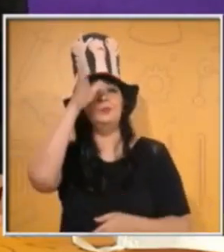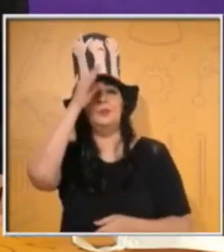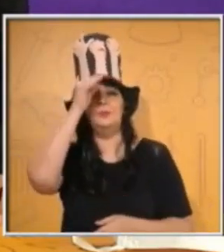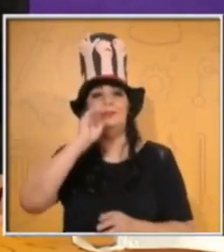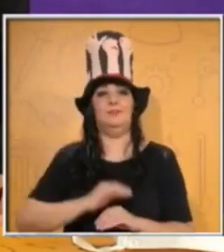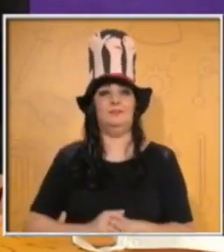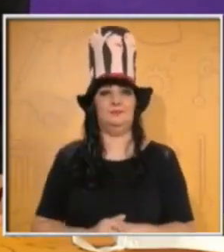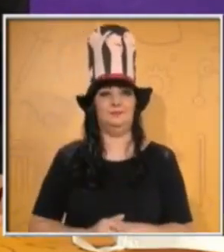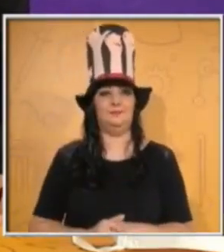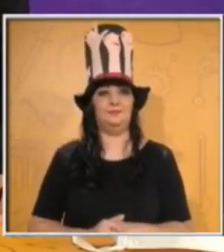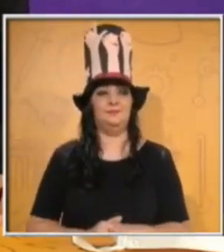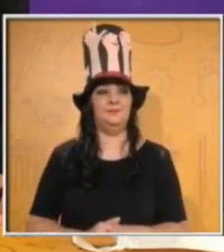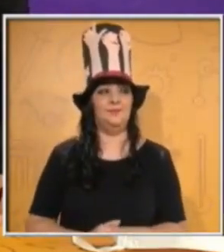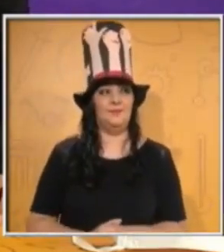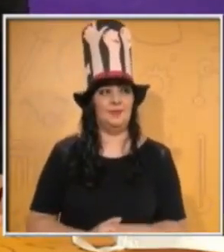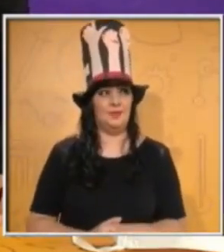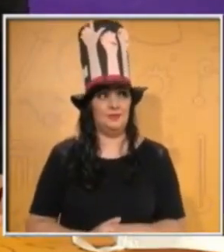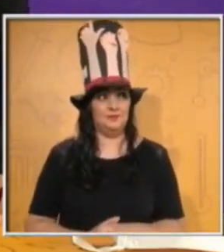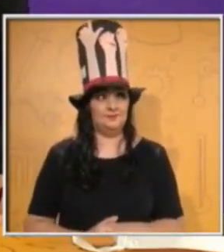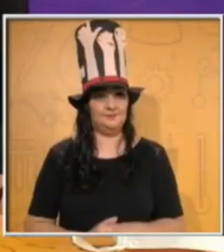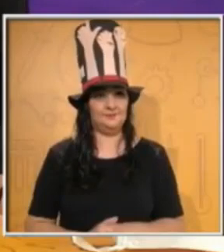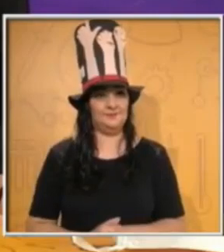favor?